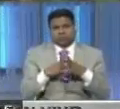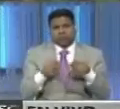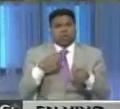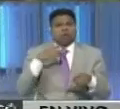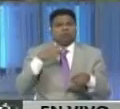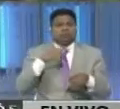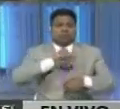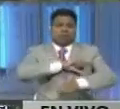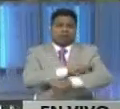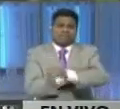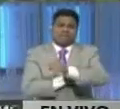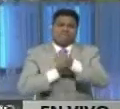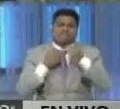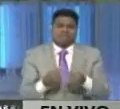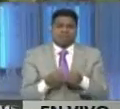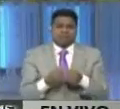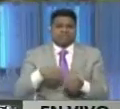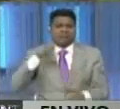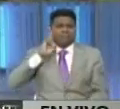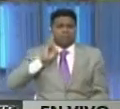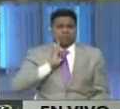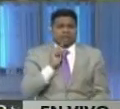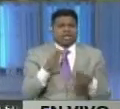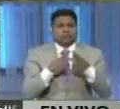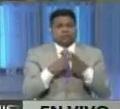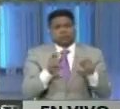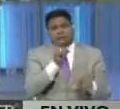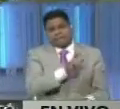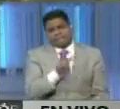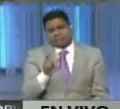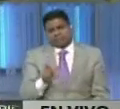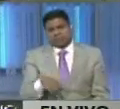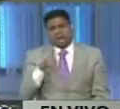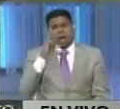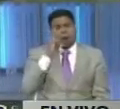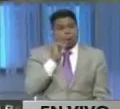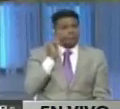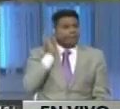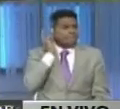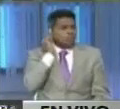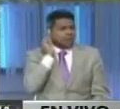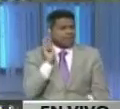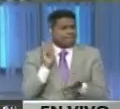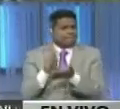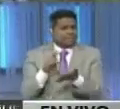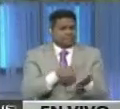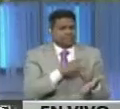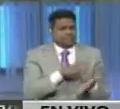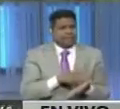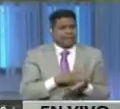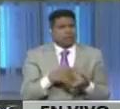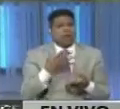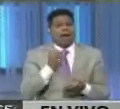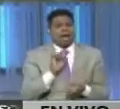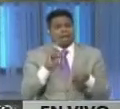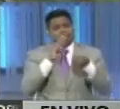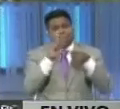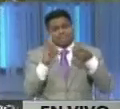Fuerza Armada nacional bolivariana todos aquellos eh hombres y mujeres que han participado hay un detalle que